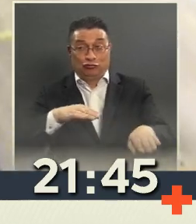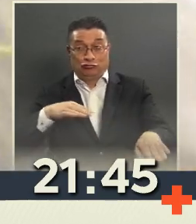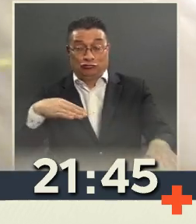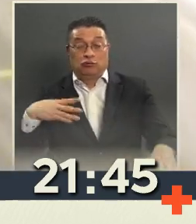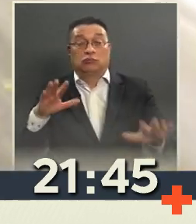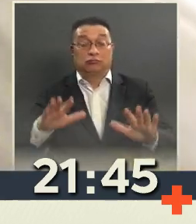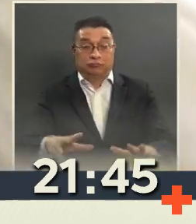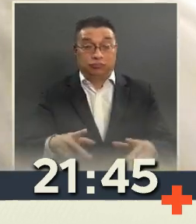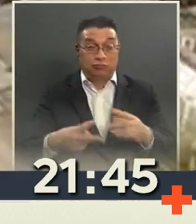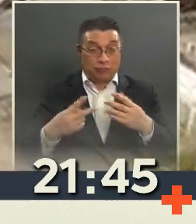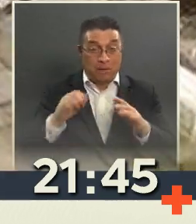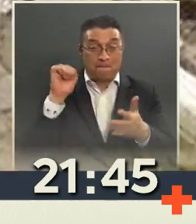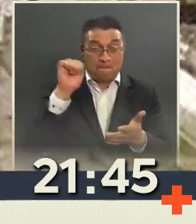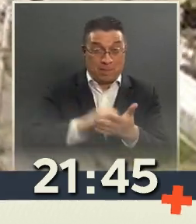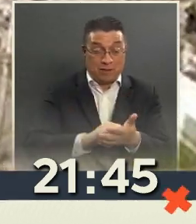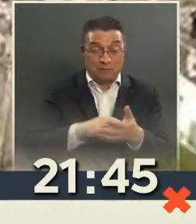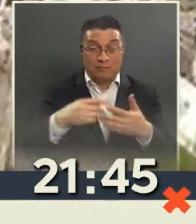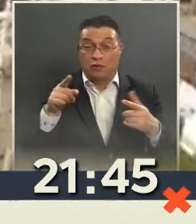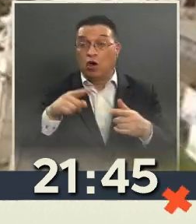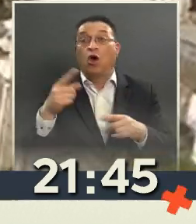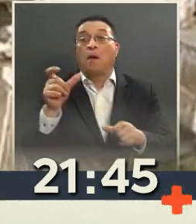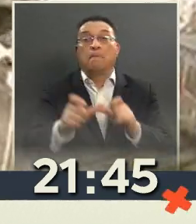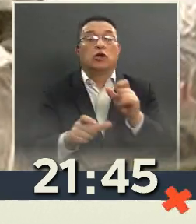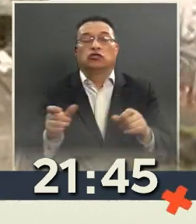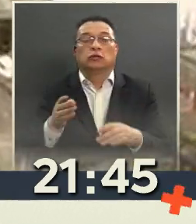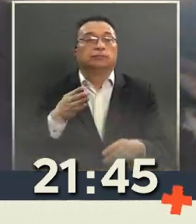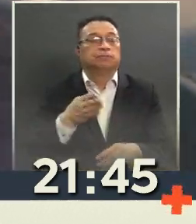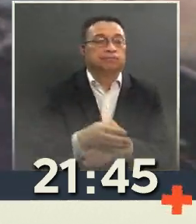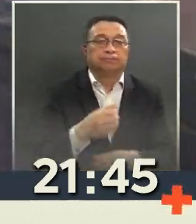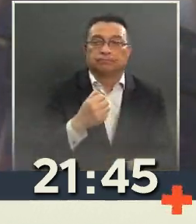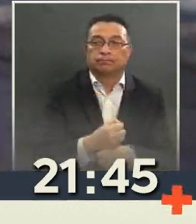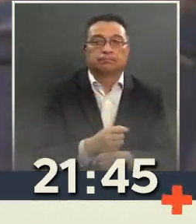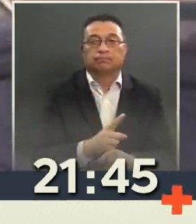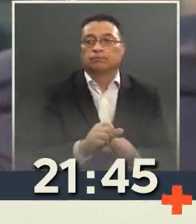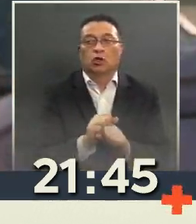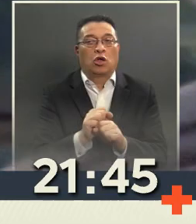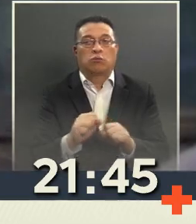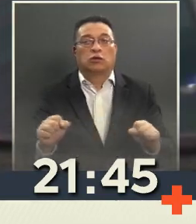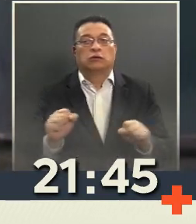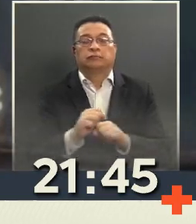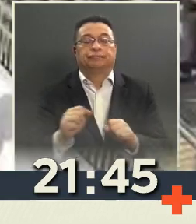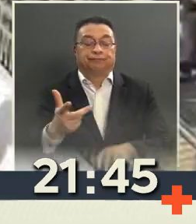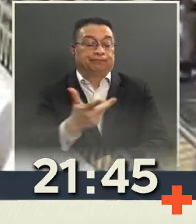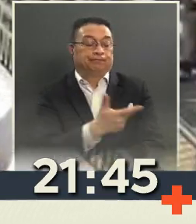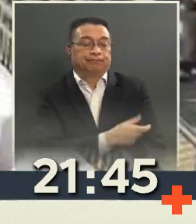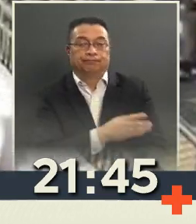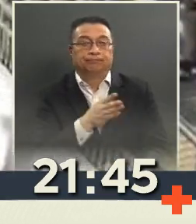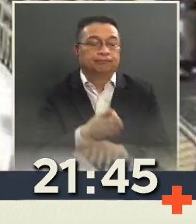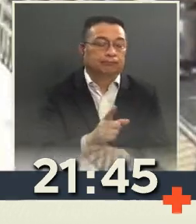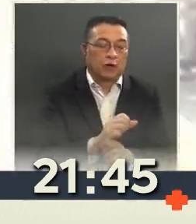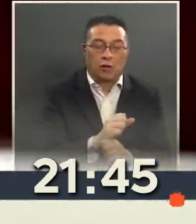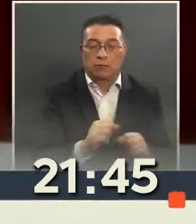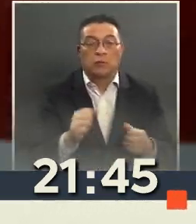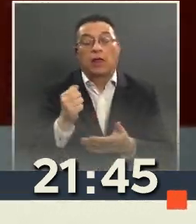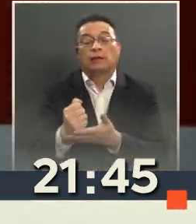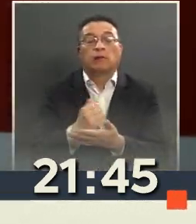protestar, decenas de pasajeros no pudieron llegar a tiempo a sus trabajos, vacunarse en el consultorio o hacer un